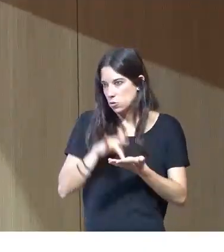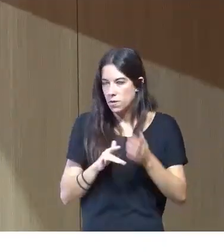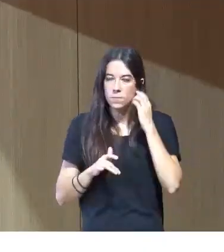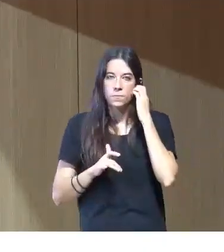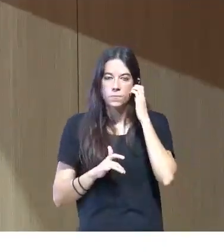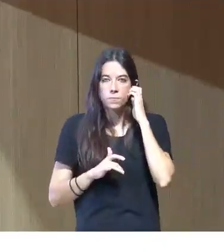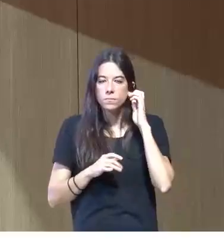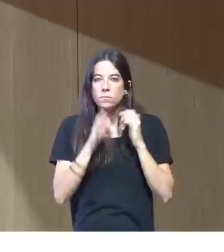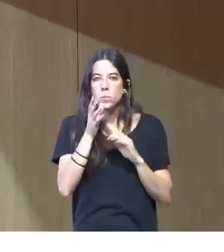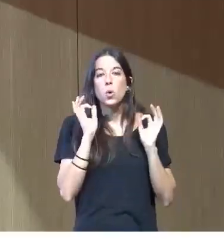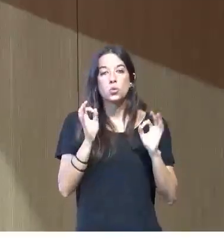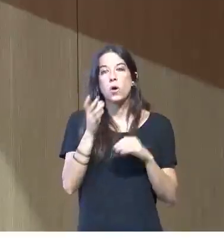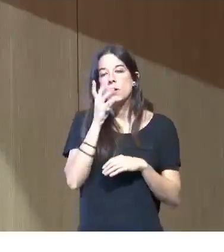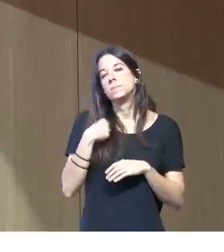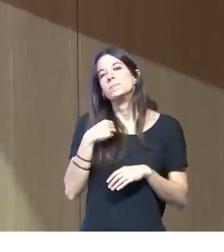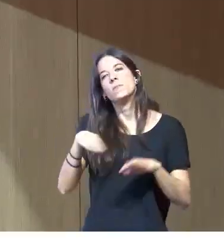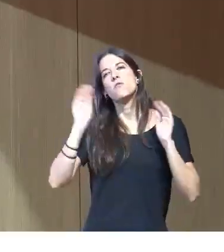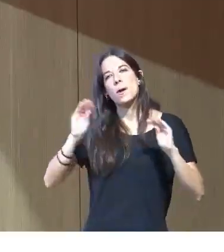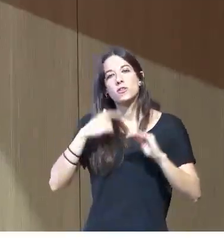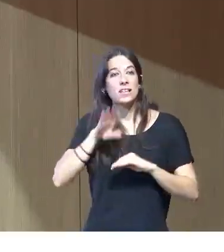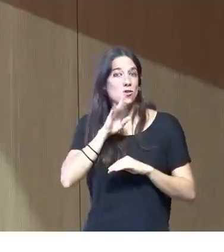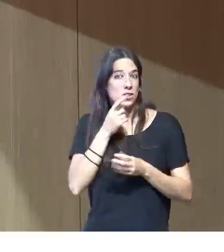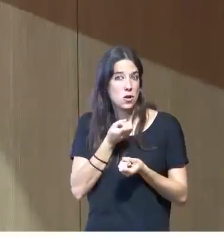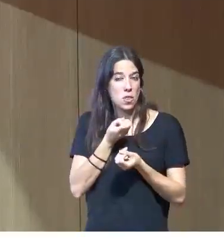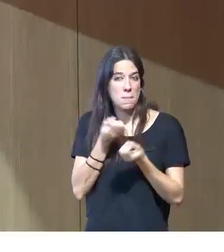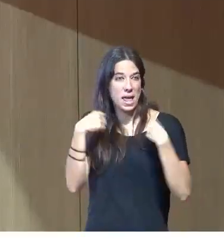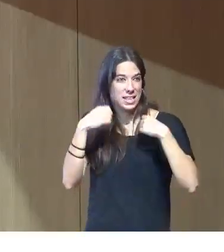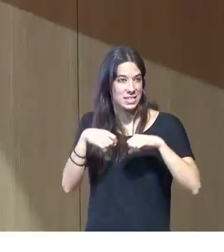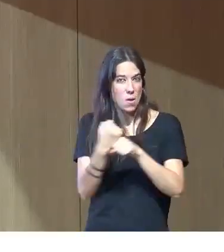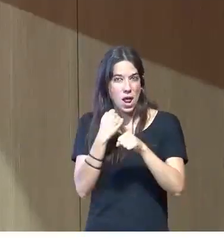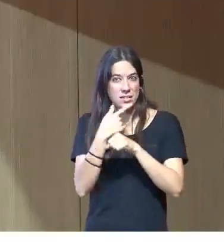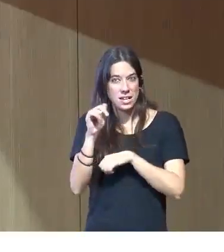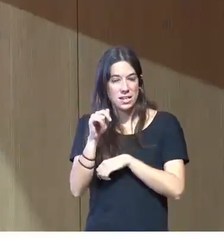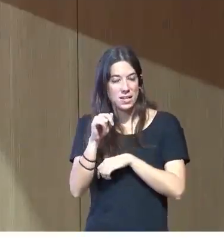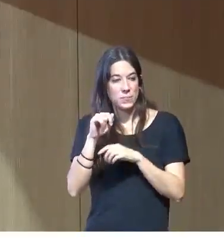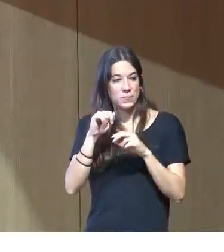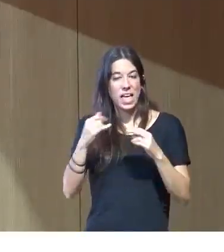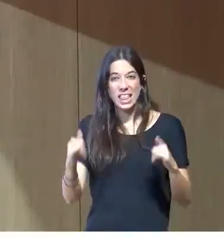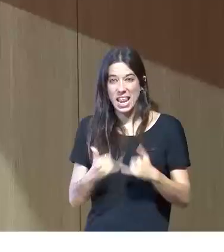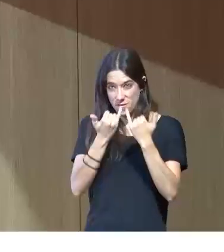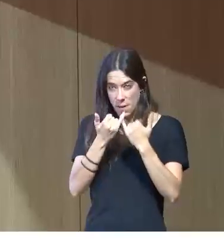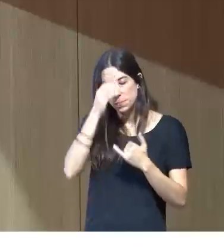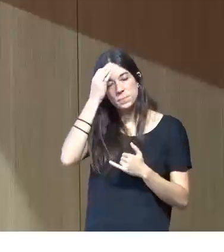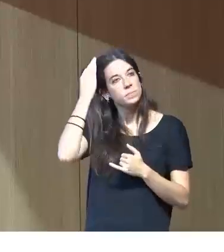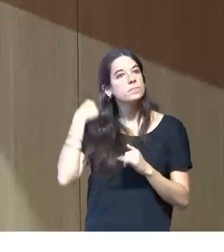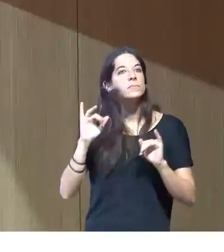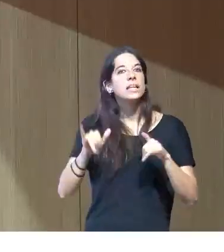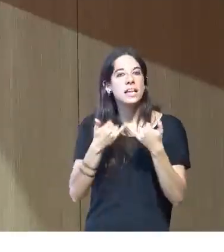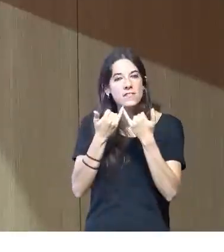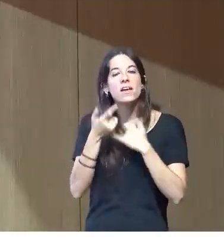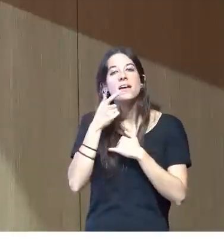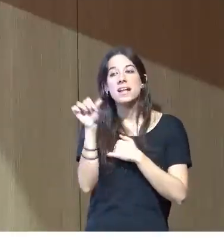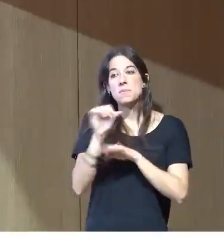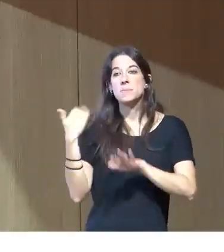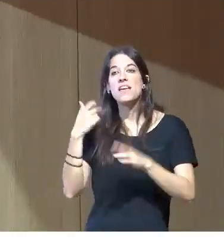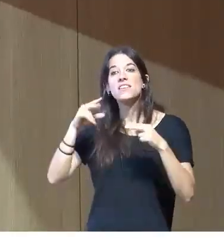unas formaciones que comentaba antes y platicas no laborales en tenerife que las acabamos la semana pasada y en el sur de tenerife y ahora